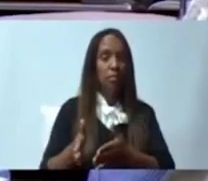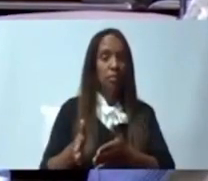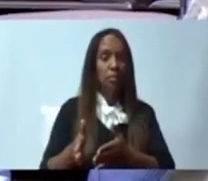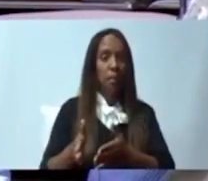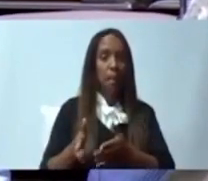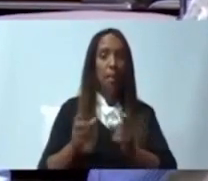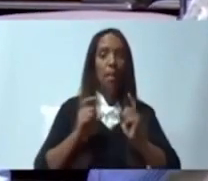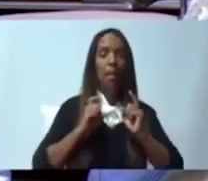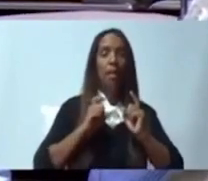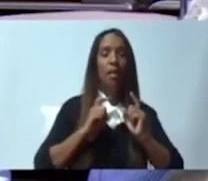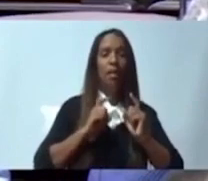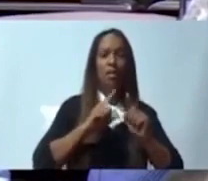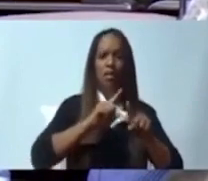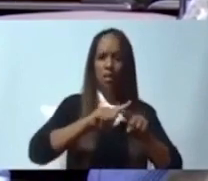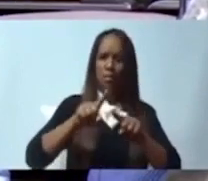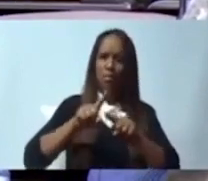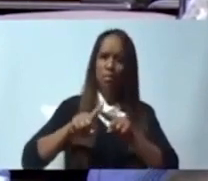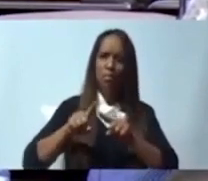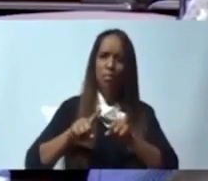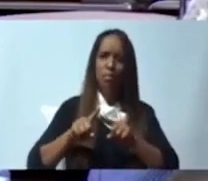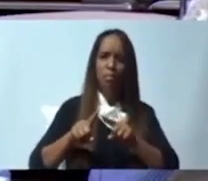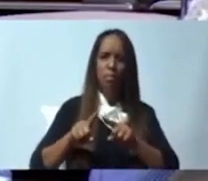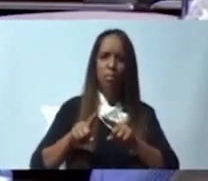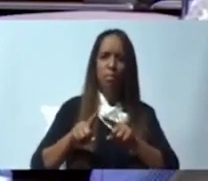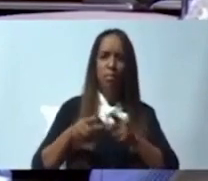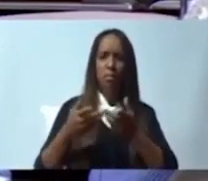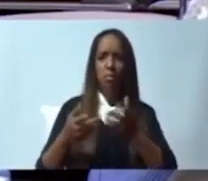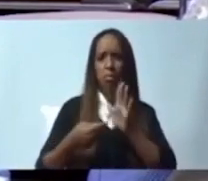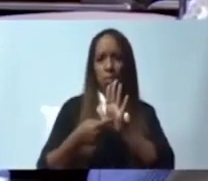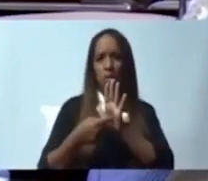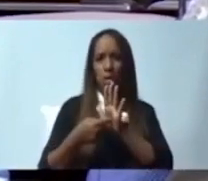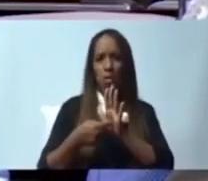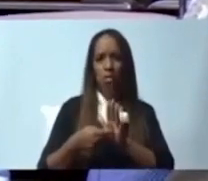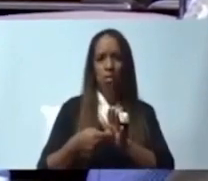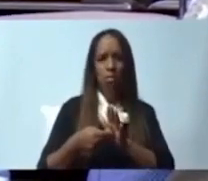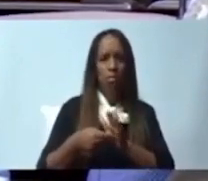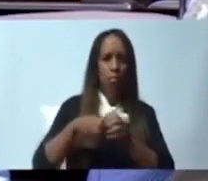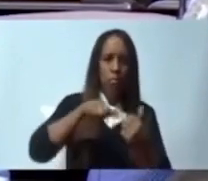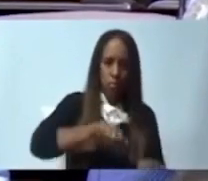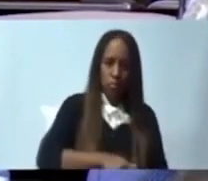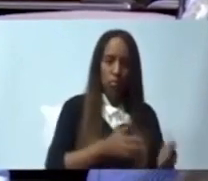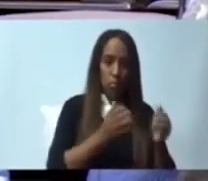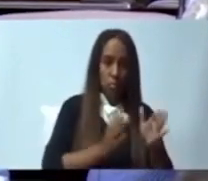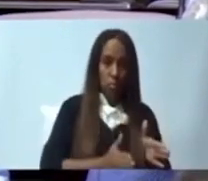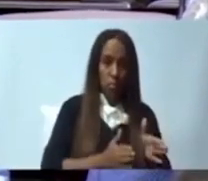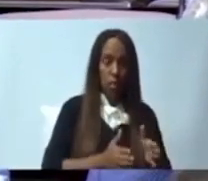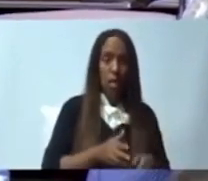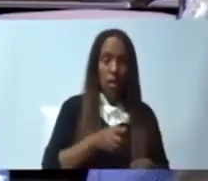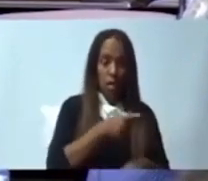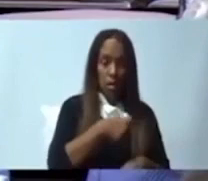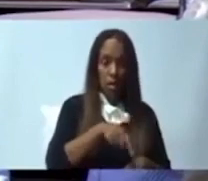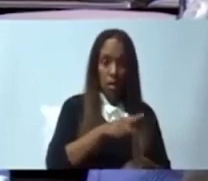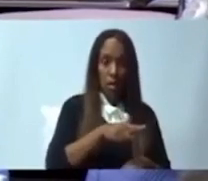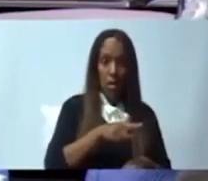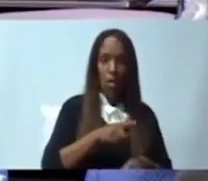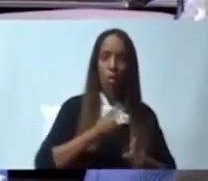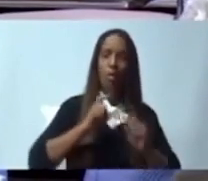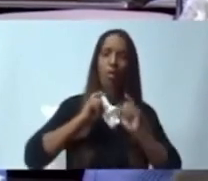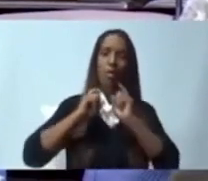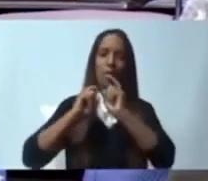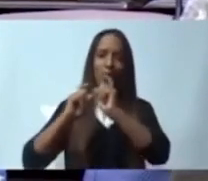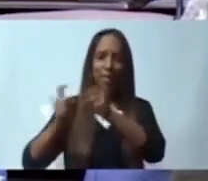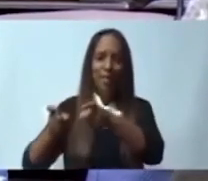que le corresponde como miembro del Poder Judicial, del Poder Legislativo, primer poder del